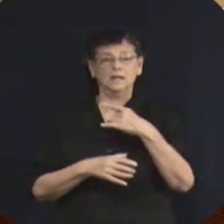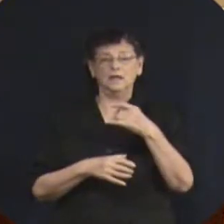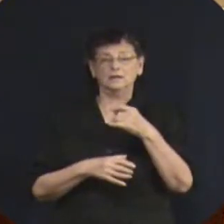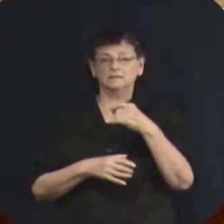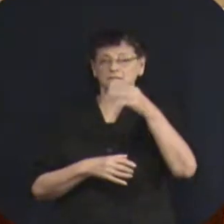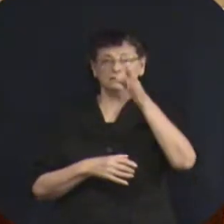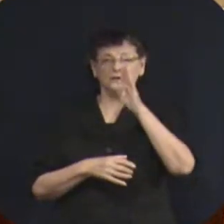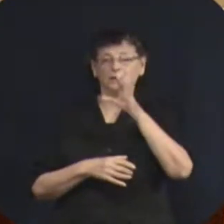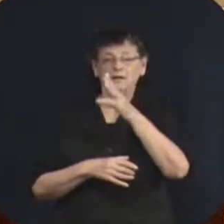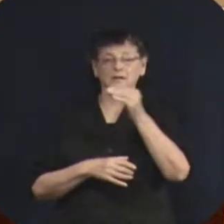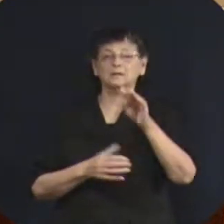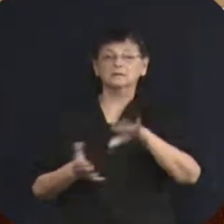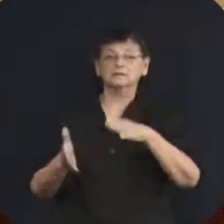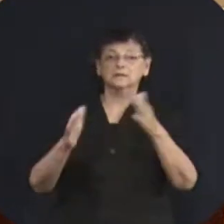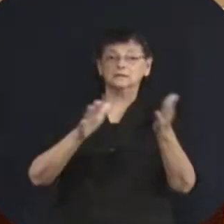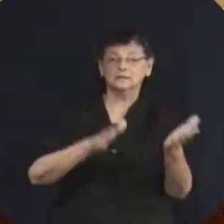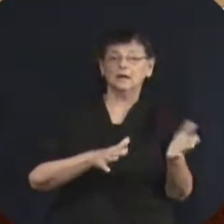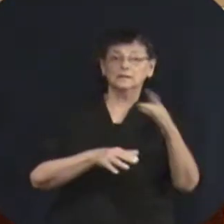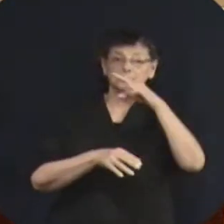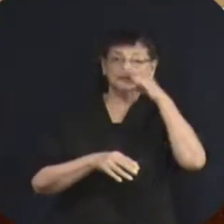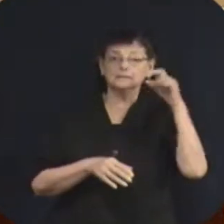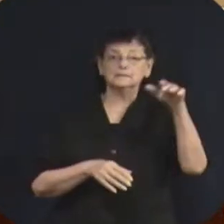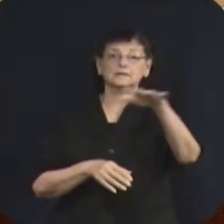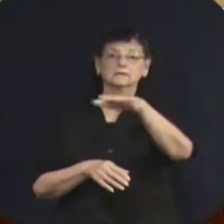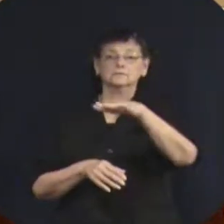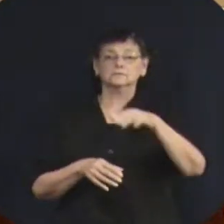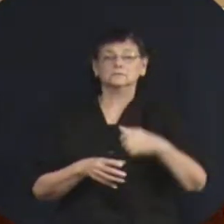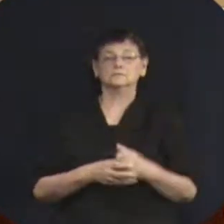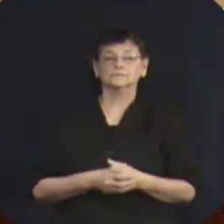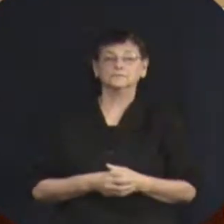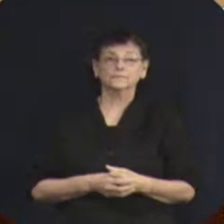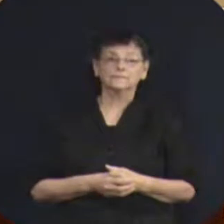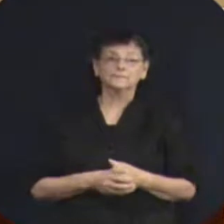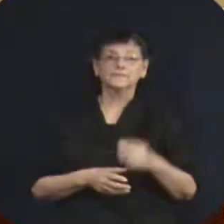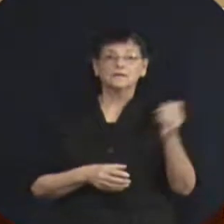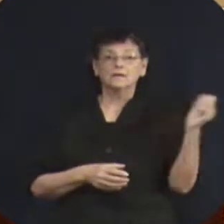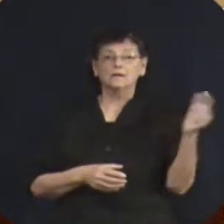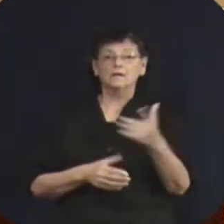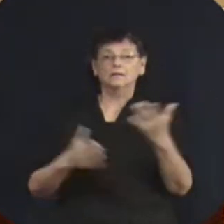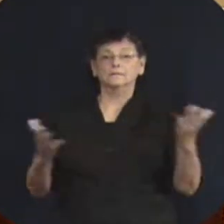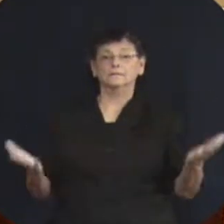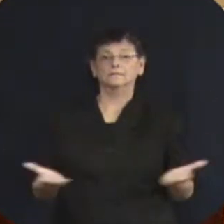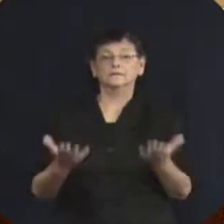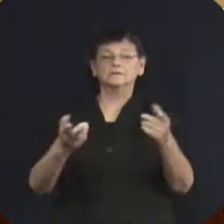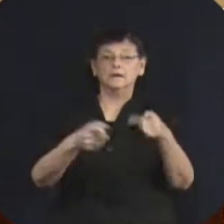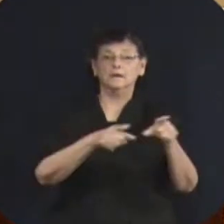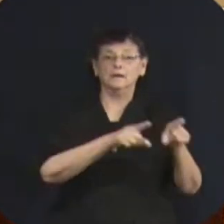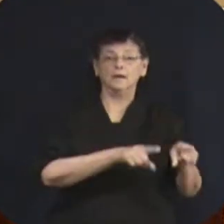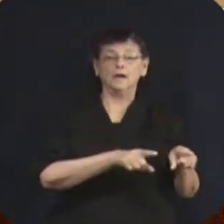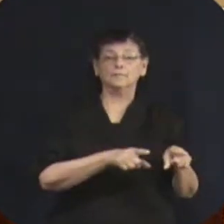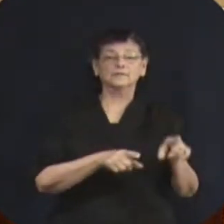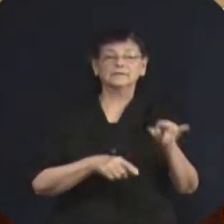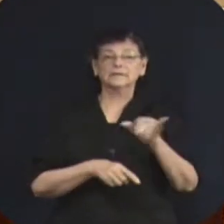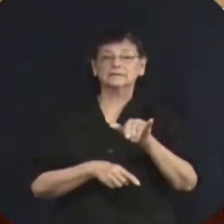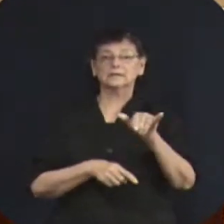Dios y murieron en el desierto. Todo esto sucedió